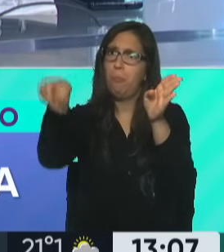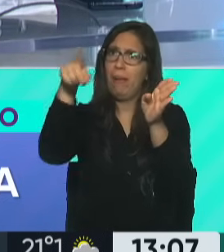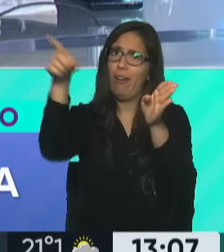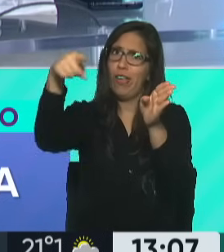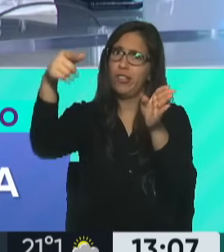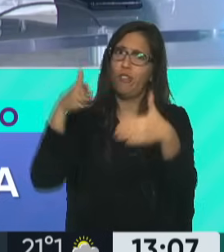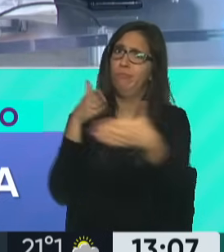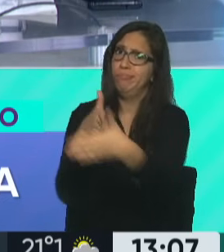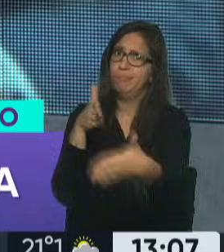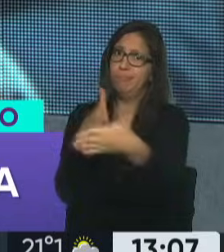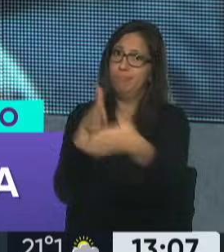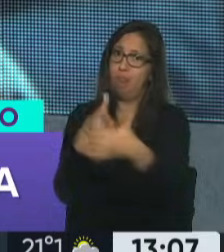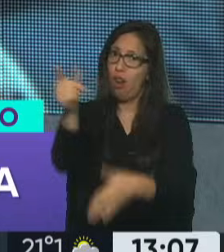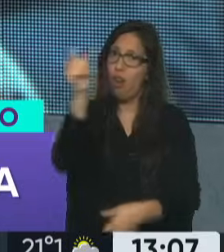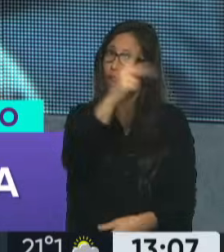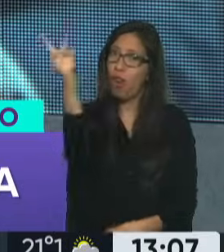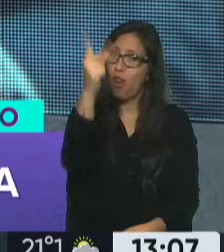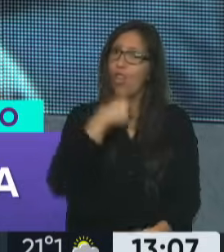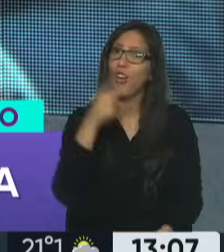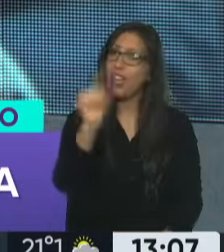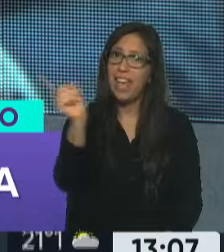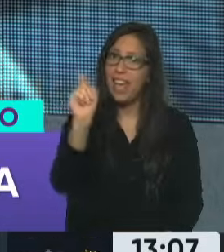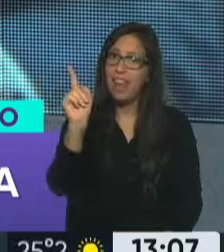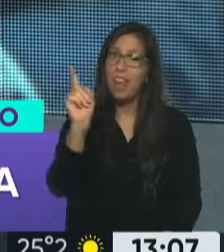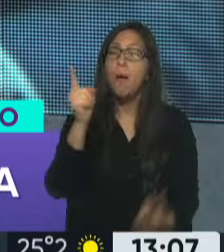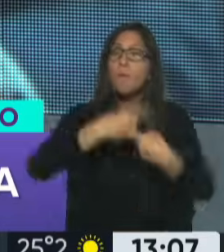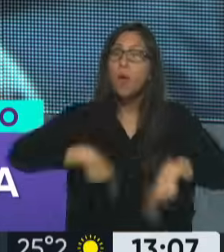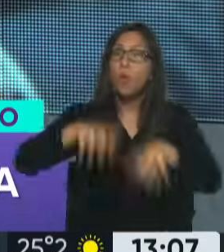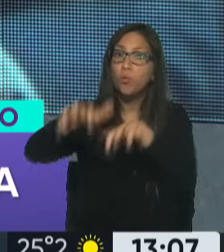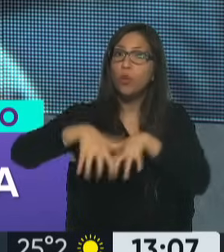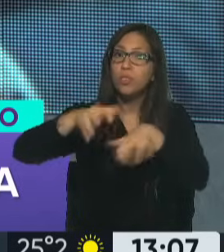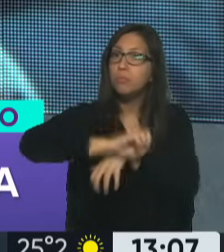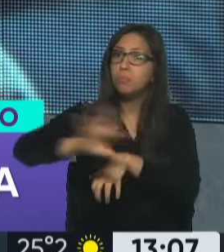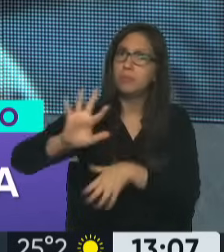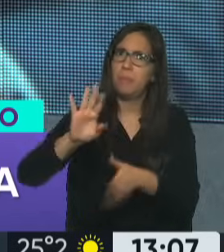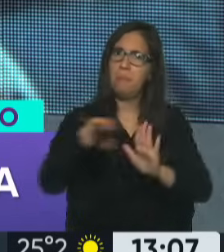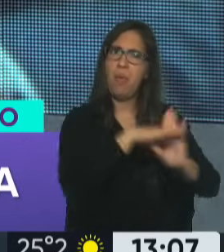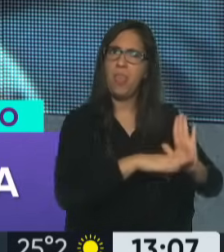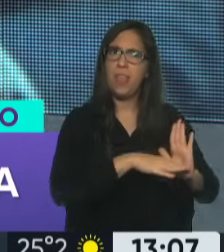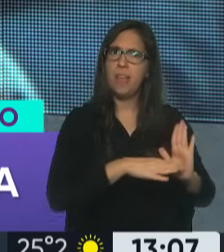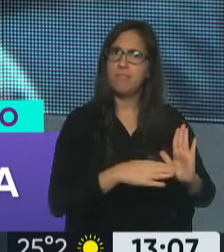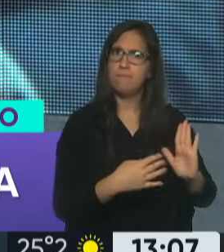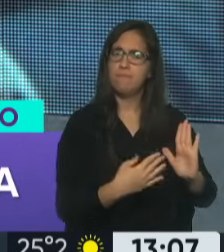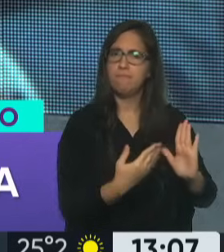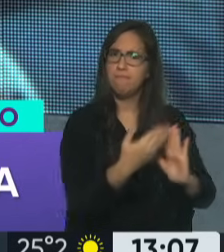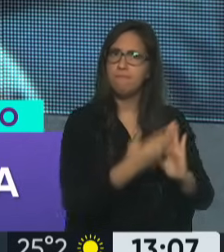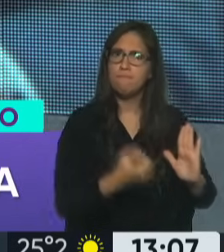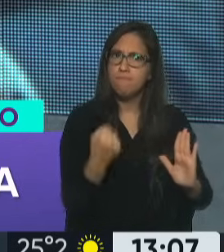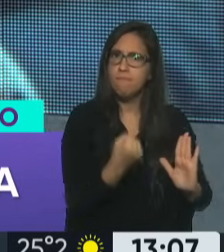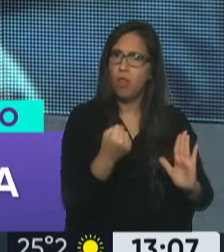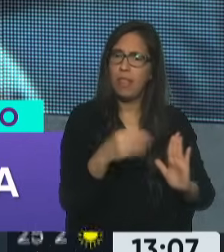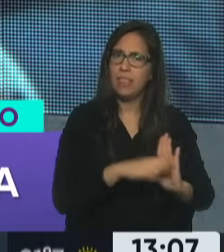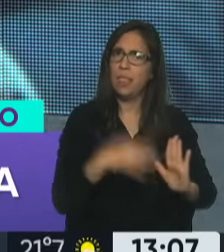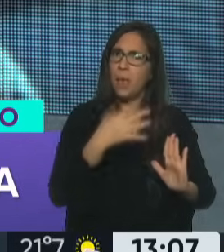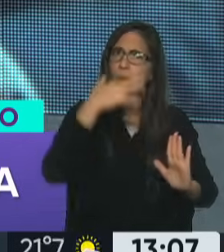puerta sí sobre todo para los productos agropecuarios donde ellos sí tienen medidas muy restrictivas para eh que que lleguen productos de otros lugares del